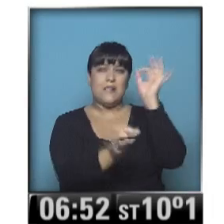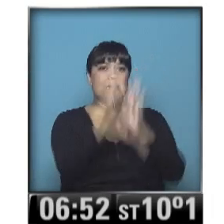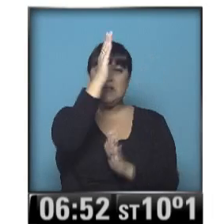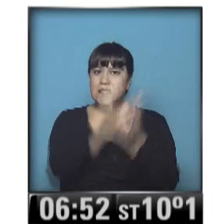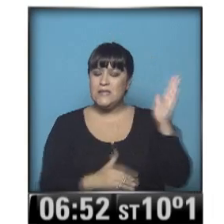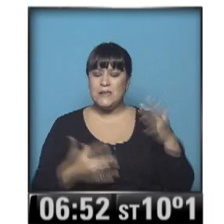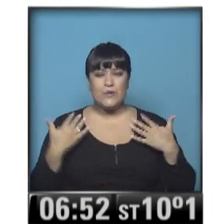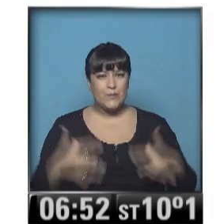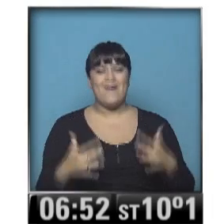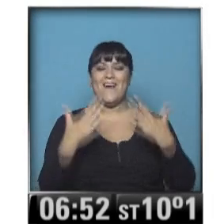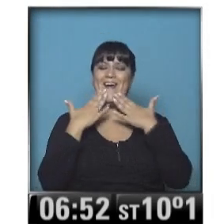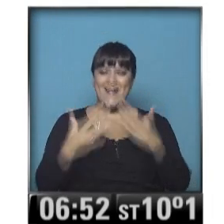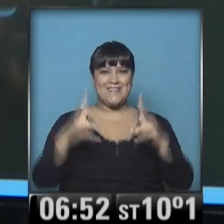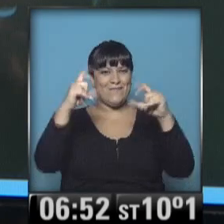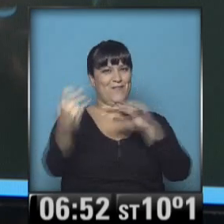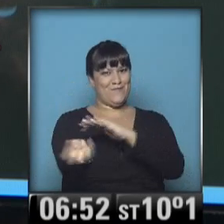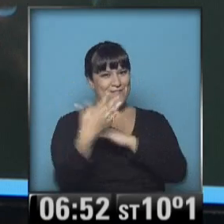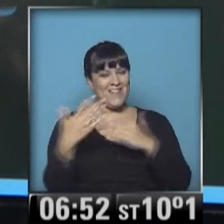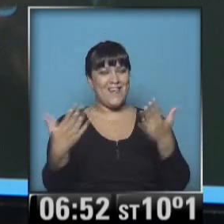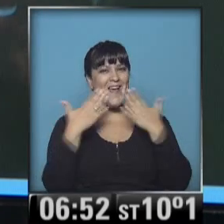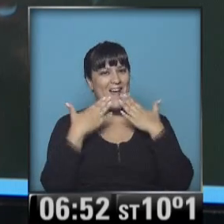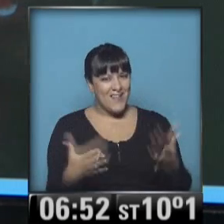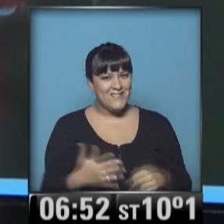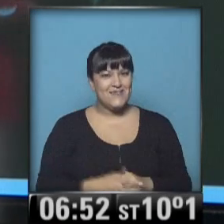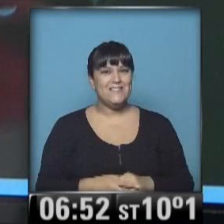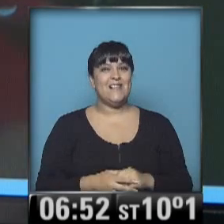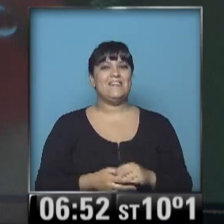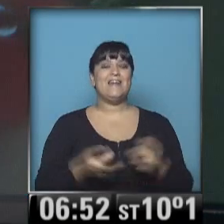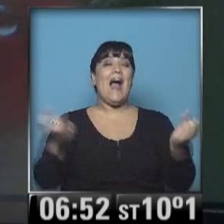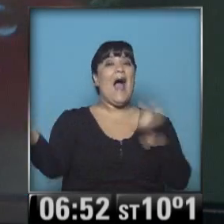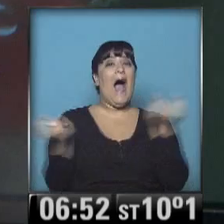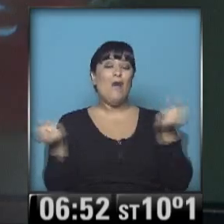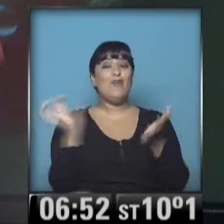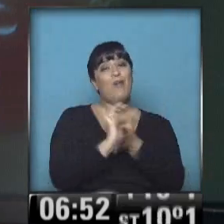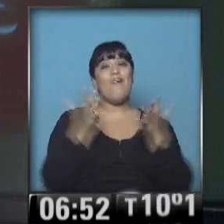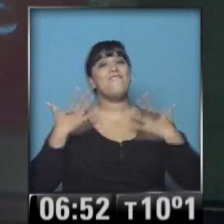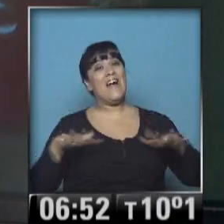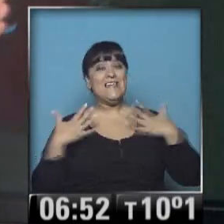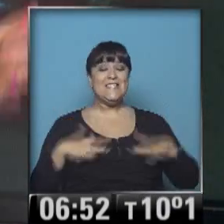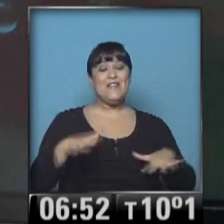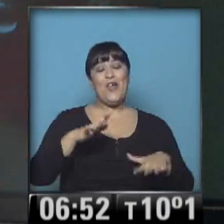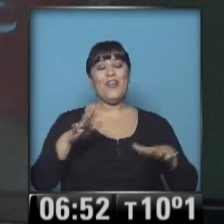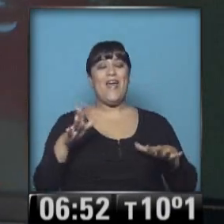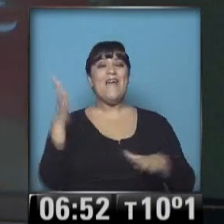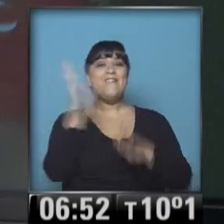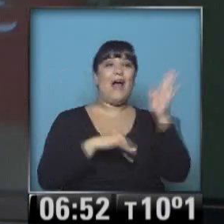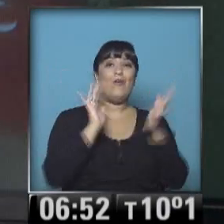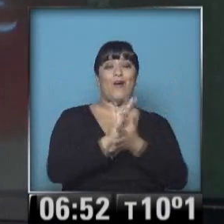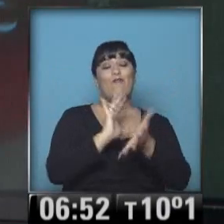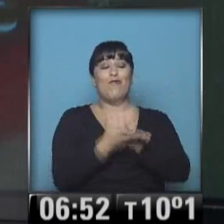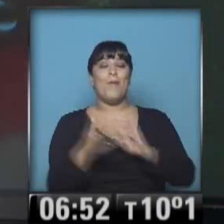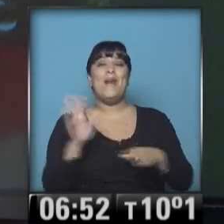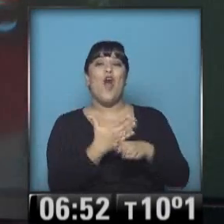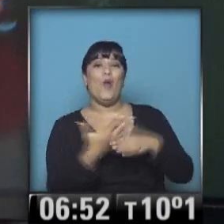¿eh? Gracias, corazón. Gracias por ese auto vestido de blanco. Es una novia eso. Besos,